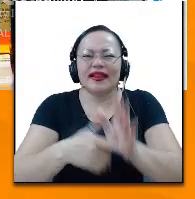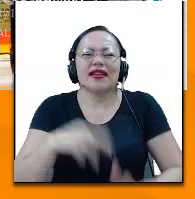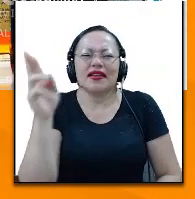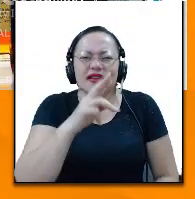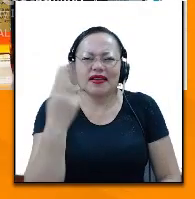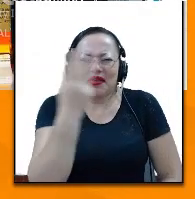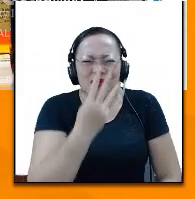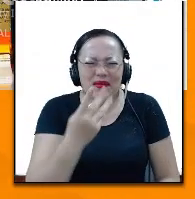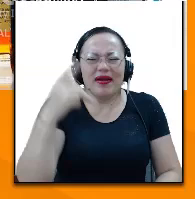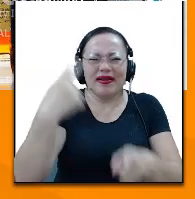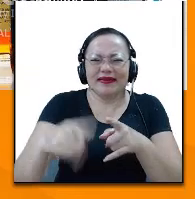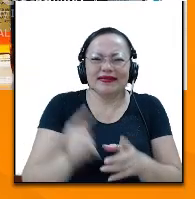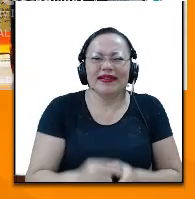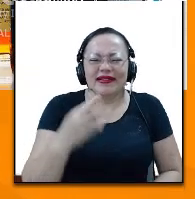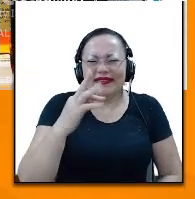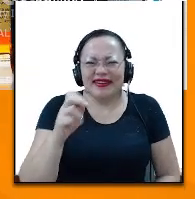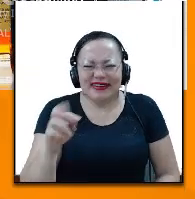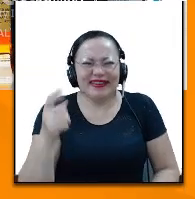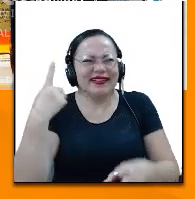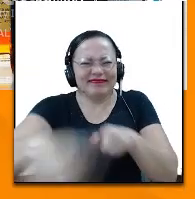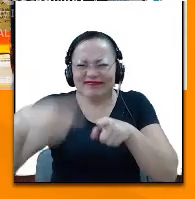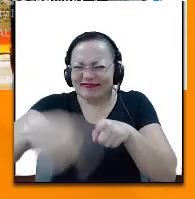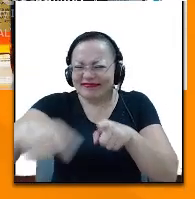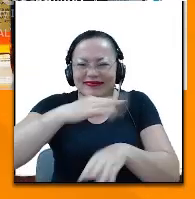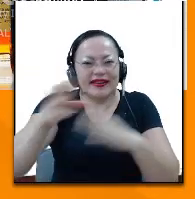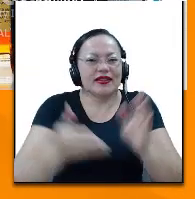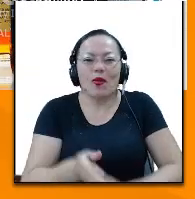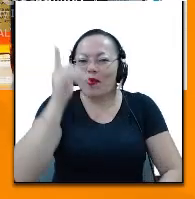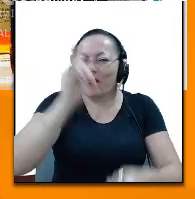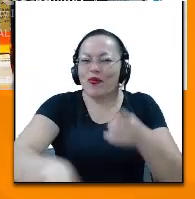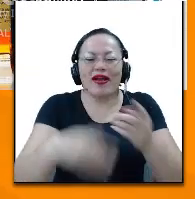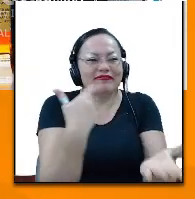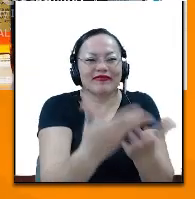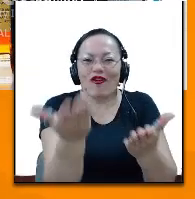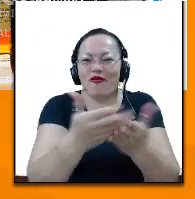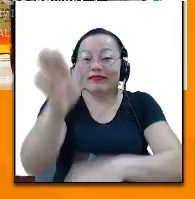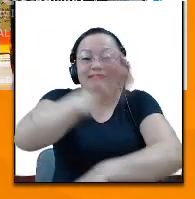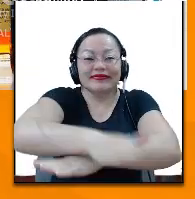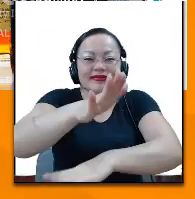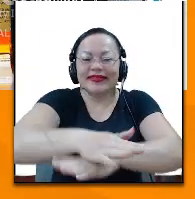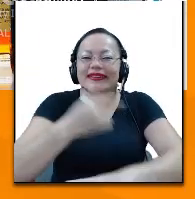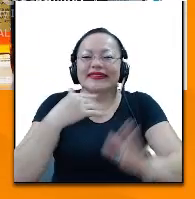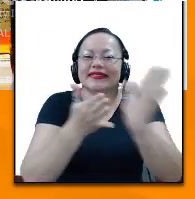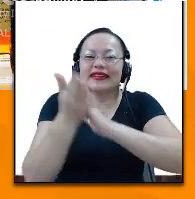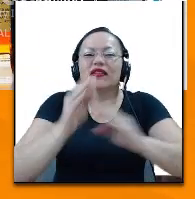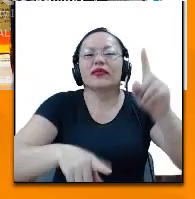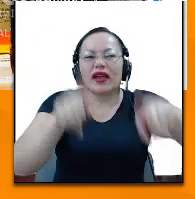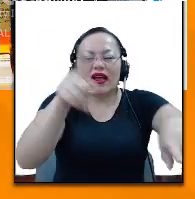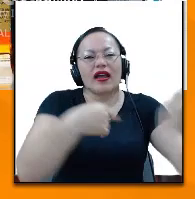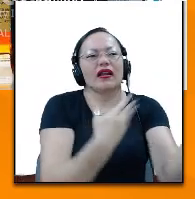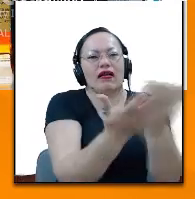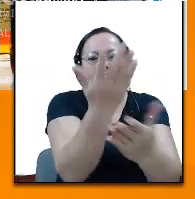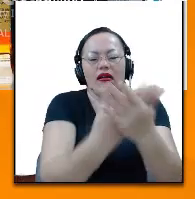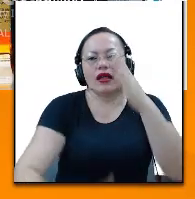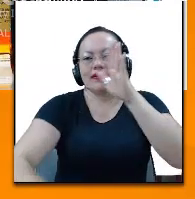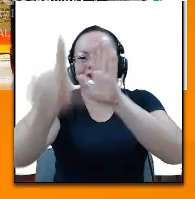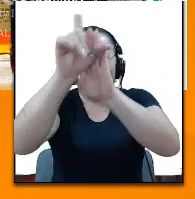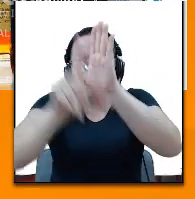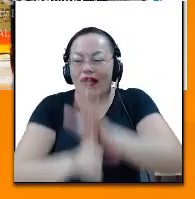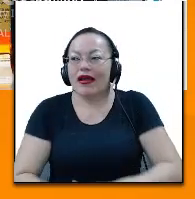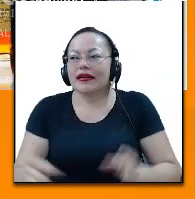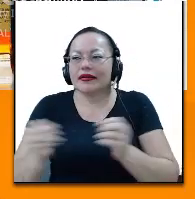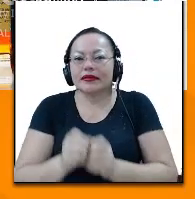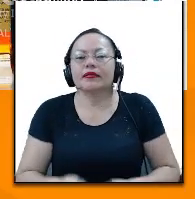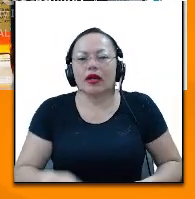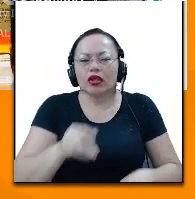ron, el vodka, el tequila, bueno, nada de eso va a poder usted comprar, así que téngalo en cuenta. Son algunas de las tantas medidas, decreto que